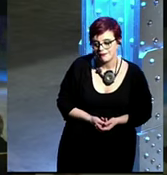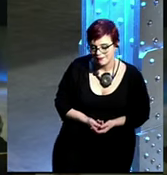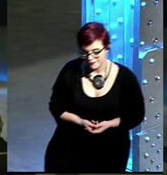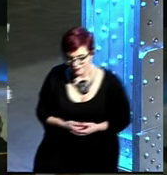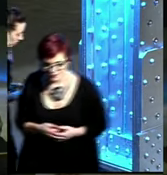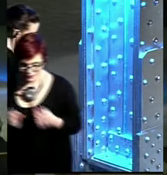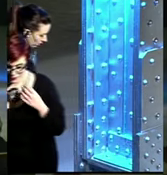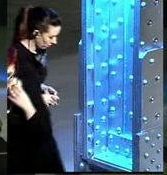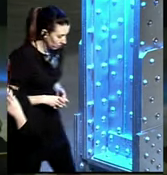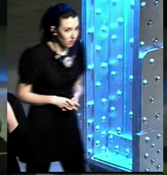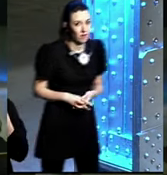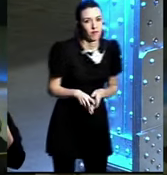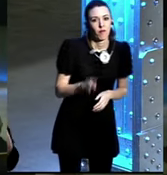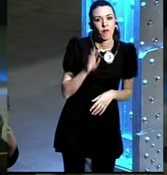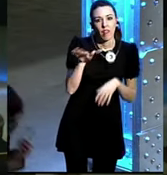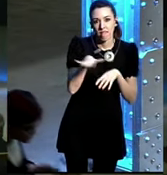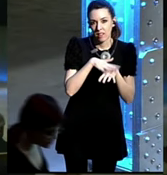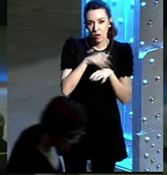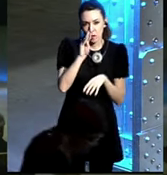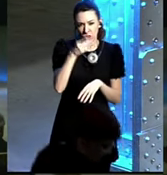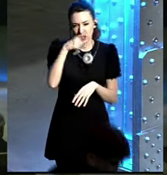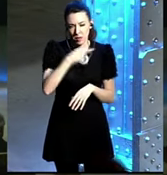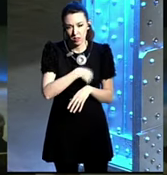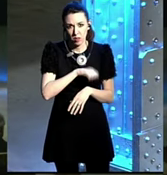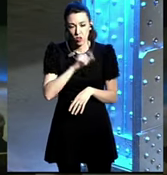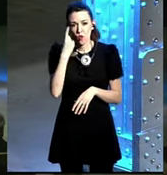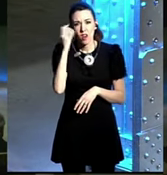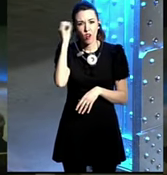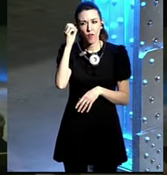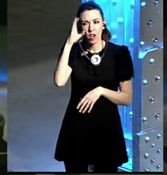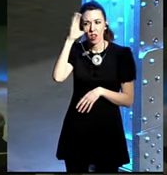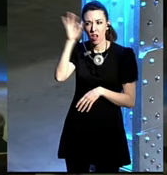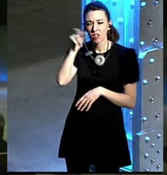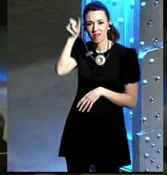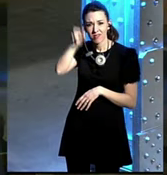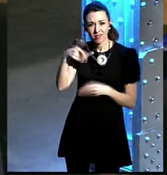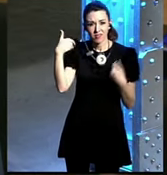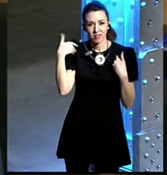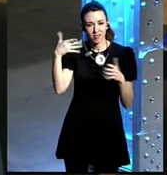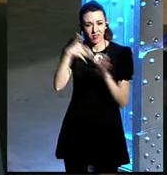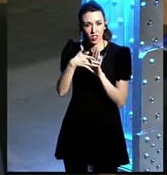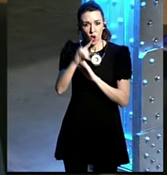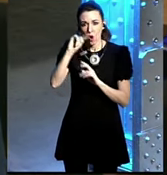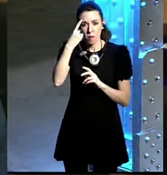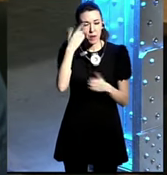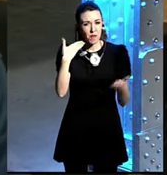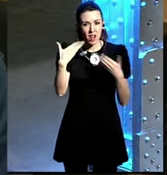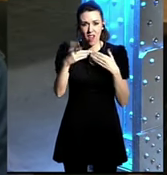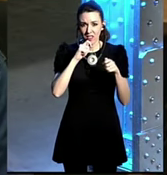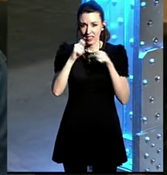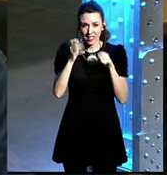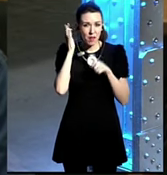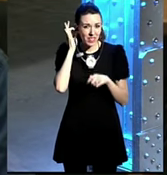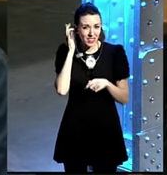Preguntar en español. En una de sus conferencias oí que, usted contaba que una de sus primeras